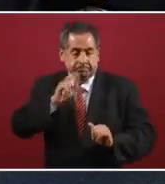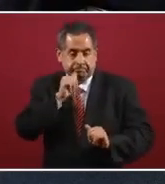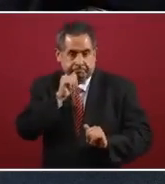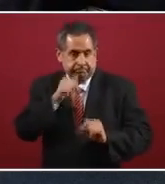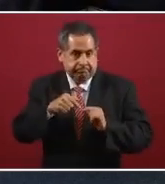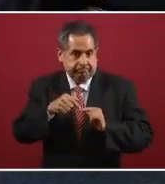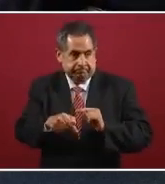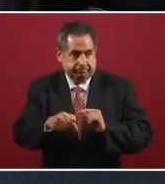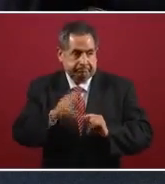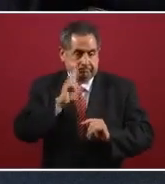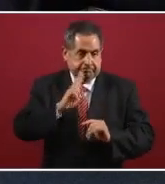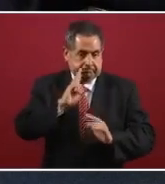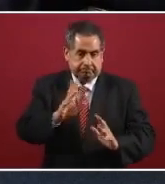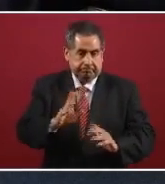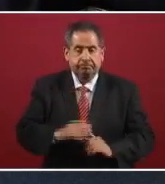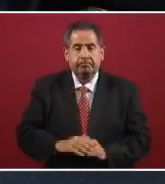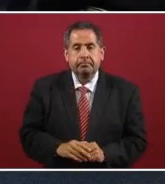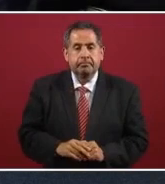Ya